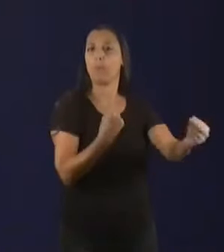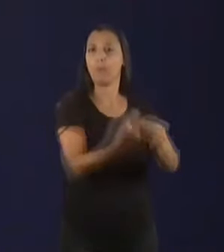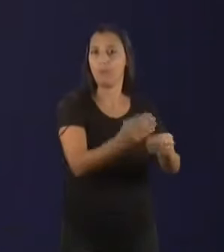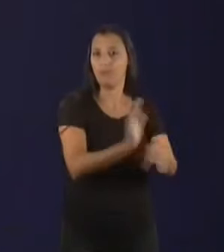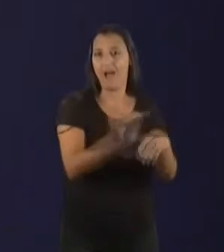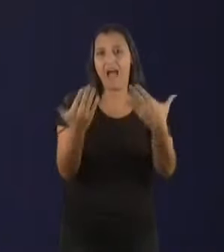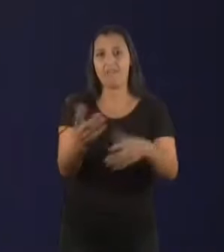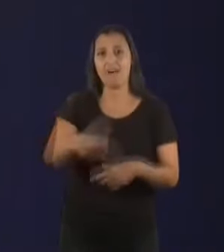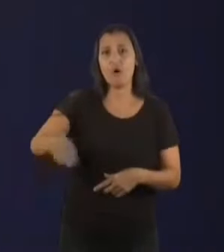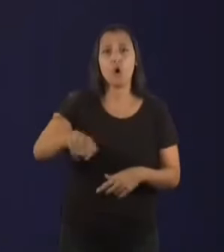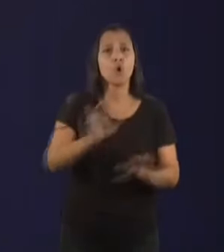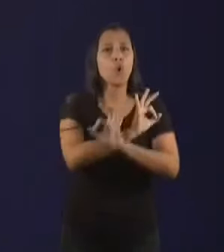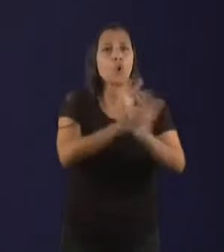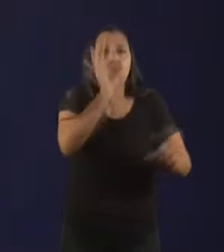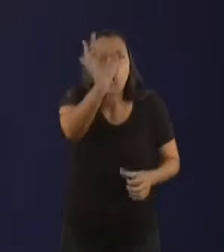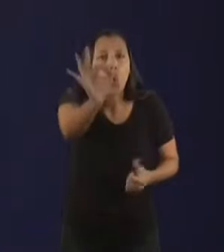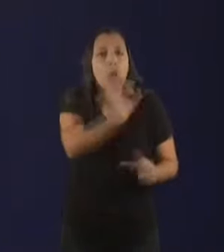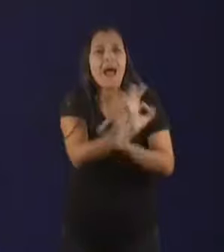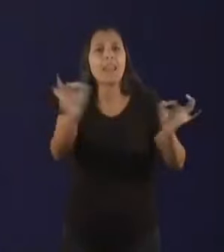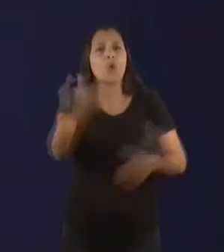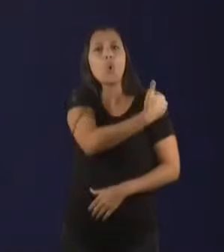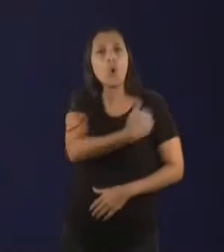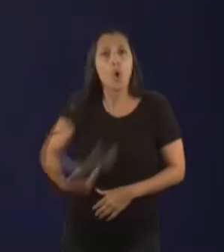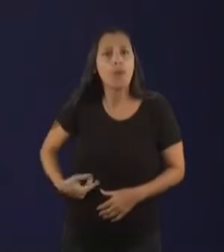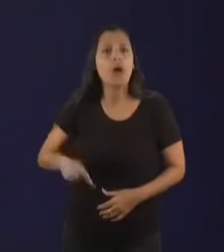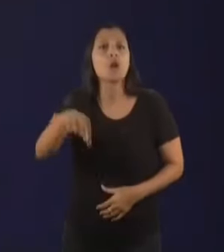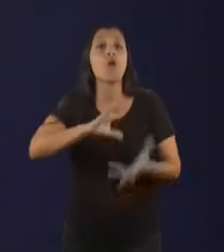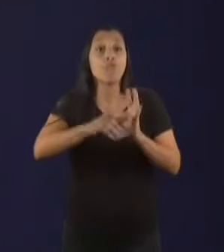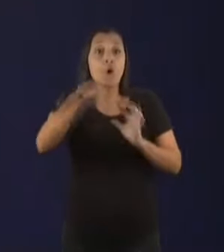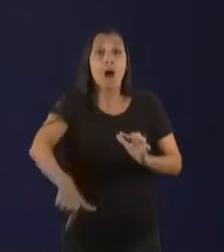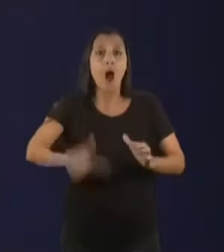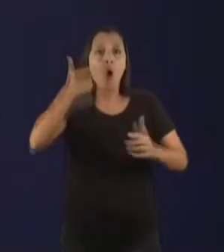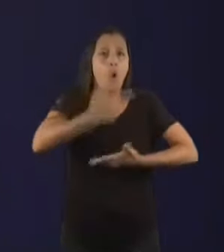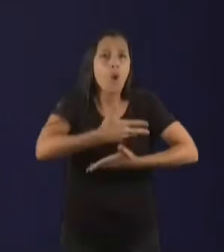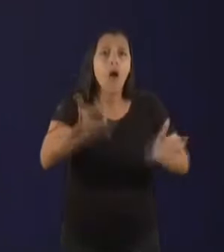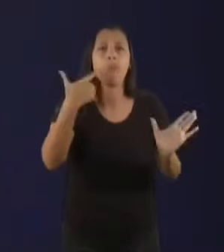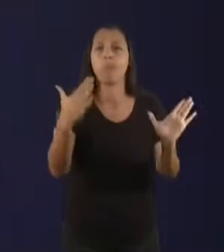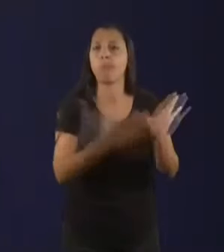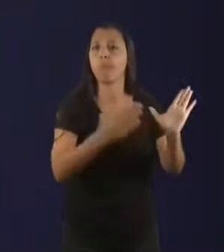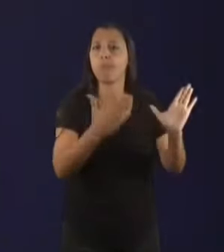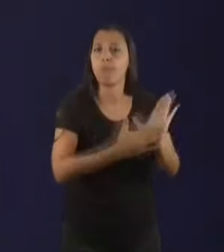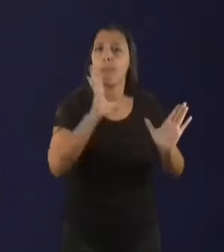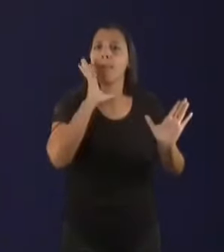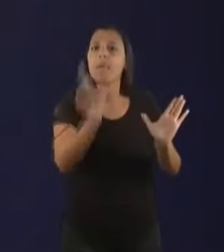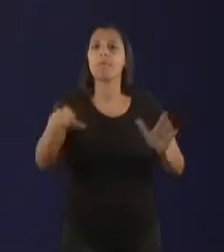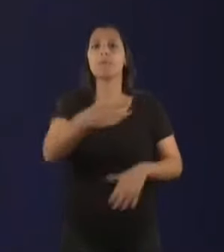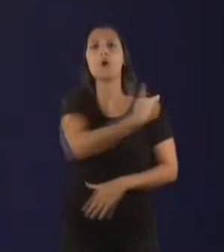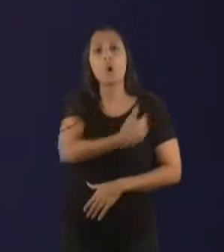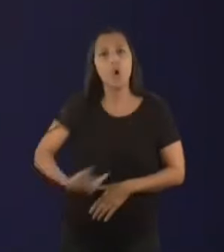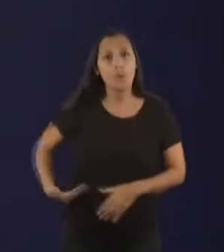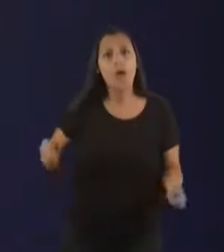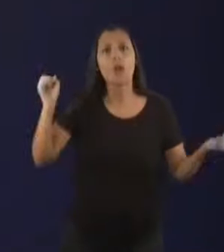gobierno expuso tanto a la política como lo ha hecho el gobierno del presidente Milei.